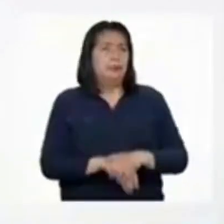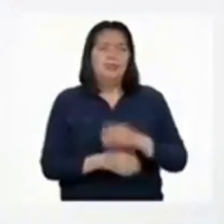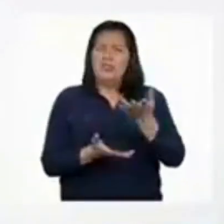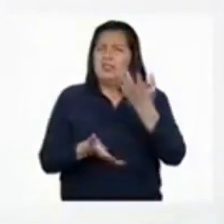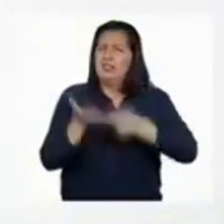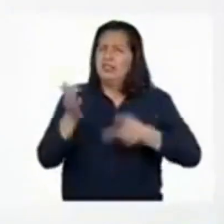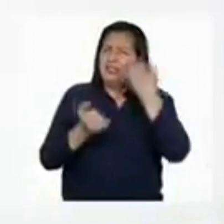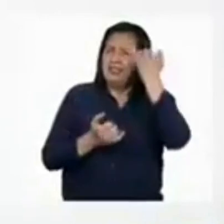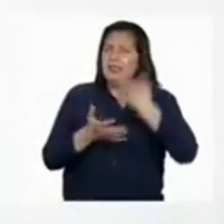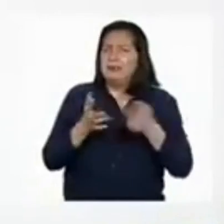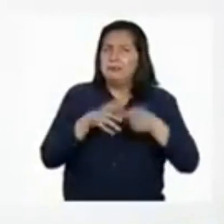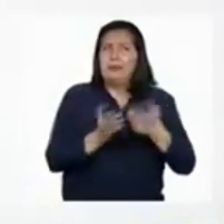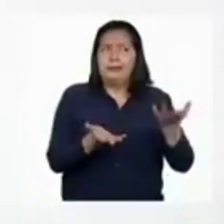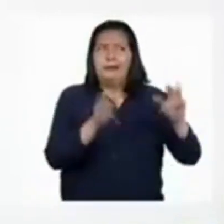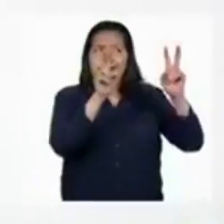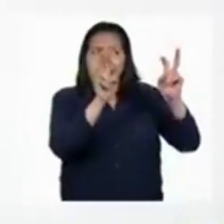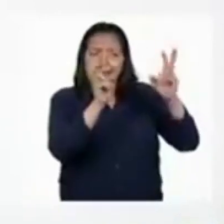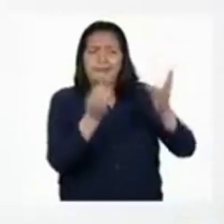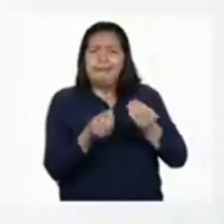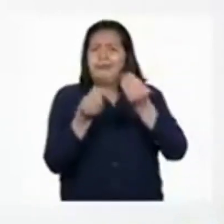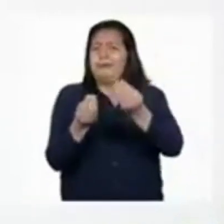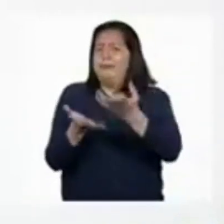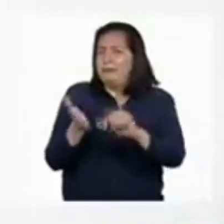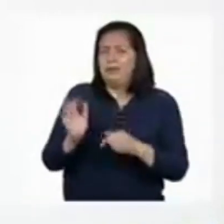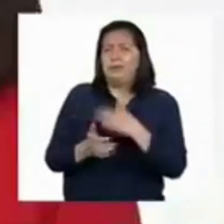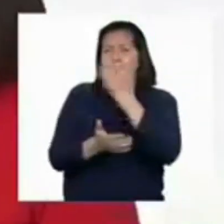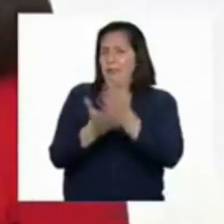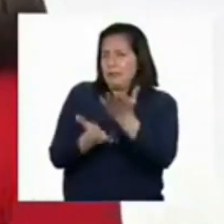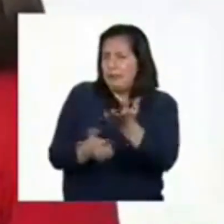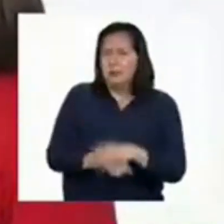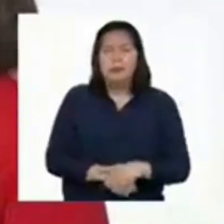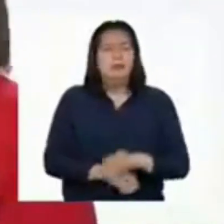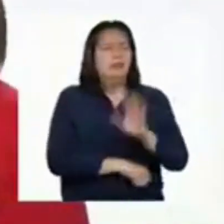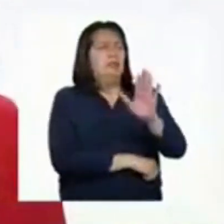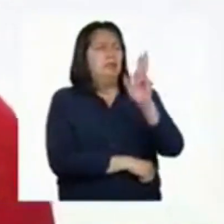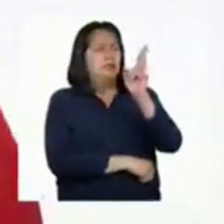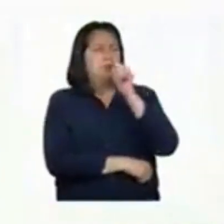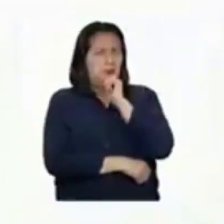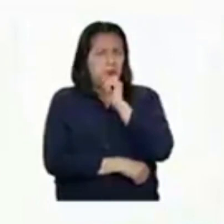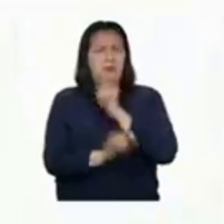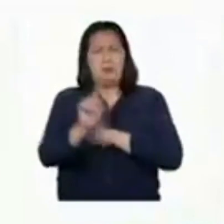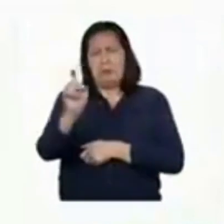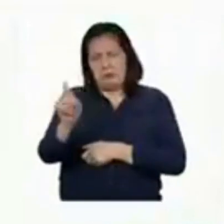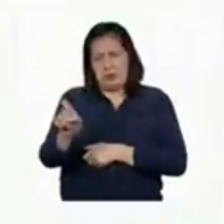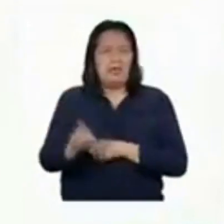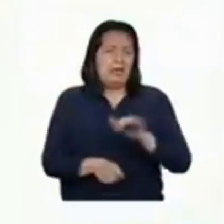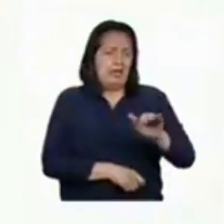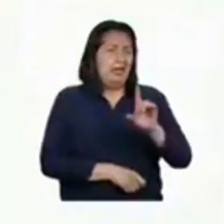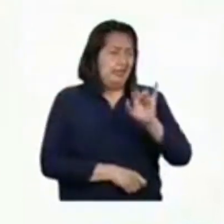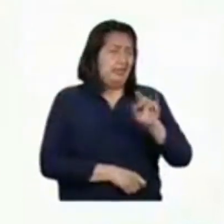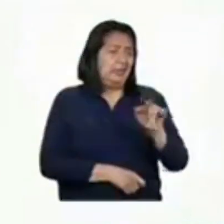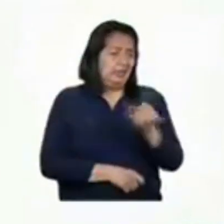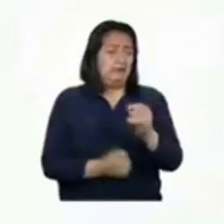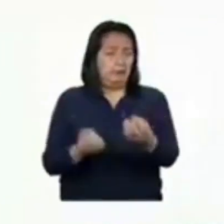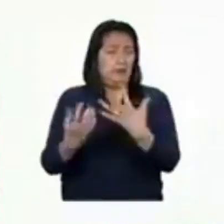¿Qué ideas usarían para plantear el tema y el problema según el propósito? Profesor, le hicimos todas las preguntas a Danitza. Veamos qué